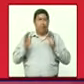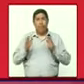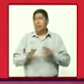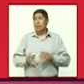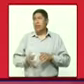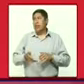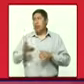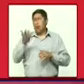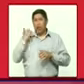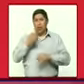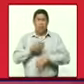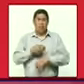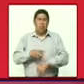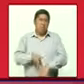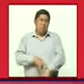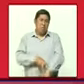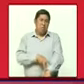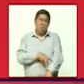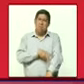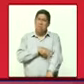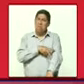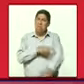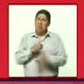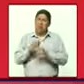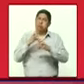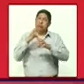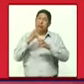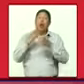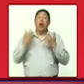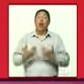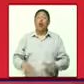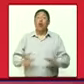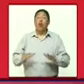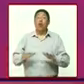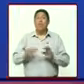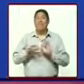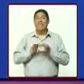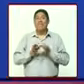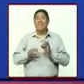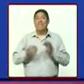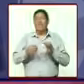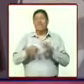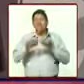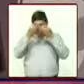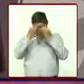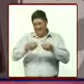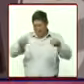Pero ahora, gracias a Endoven, aquello será solamente un mal recuerdo.